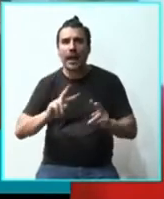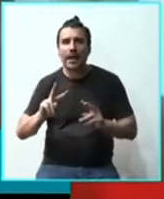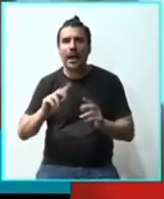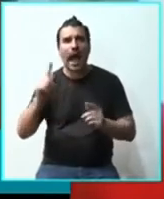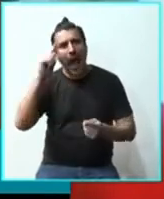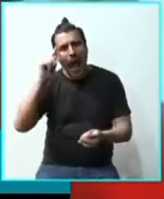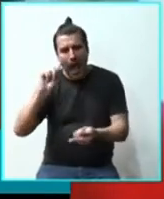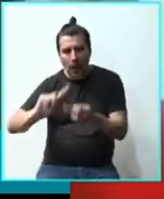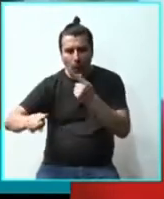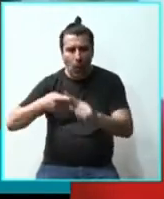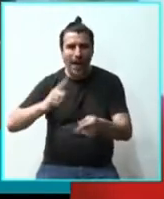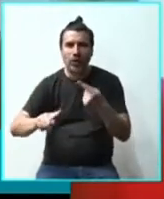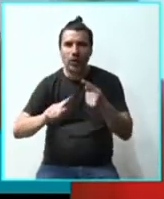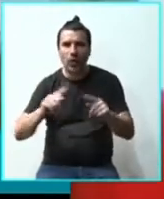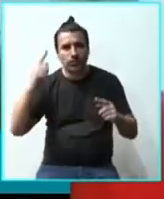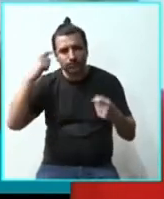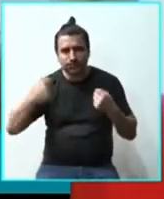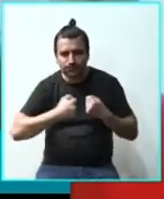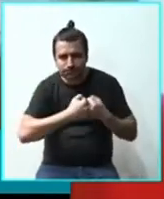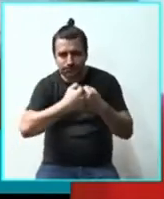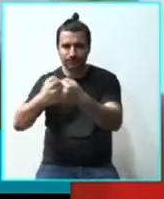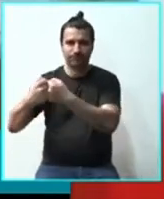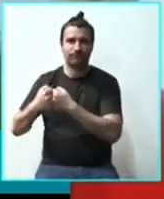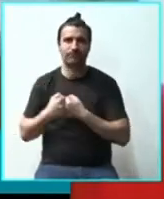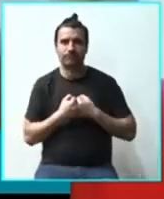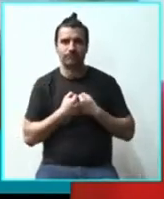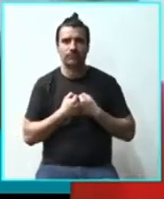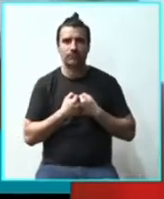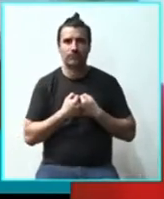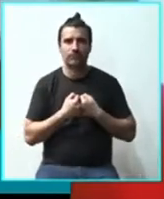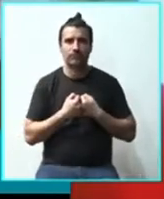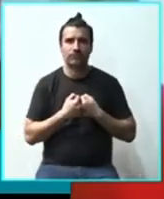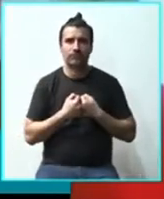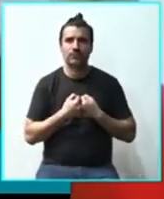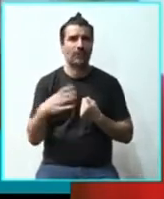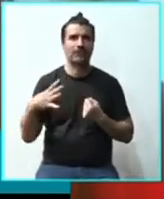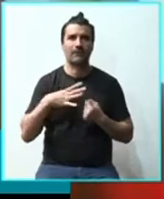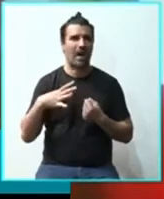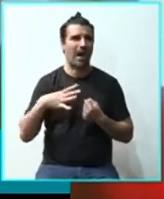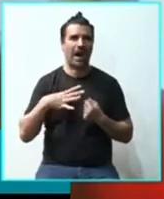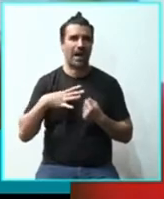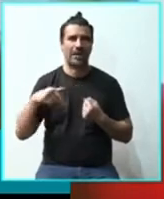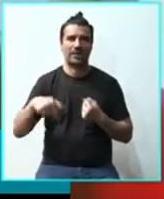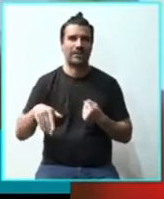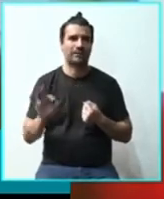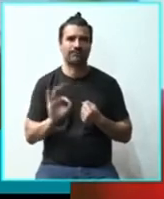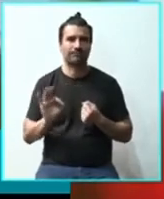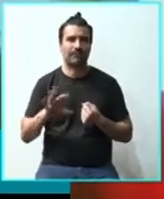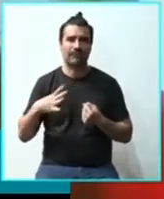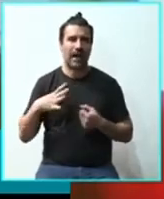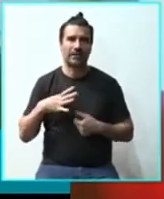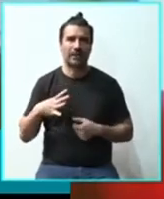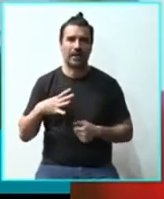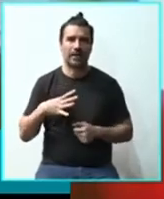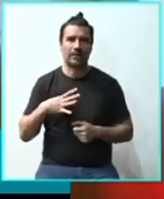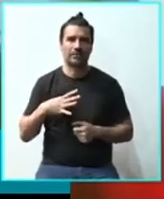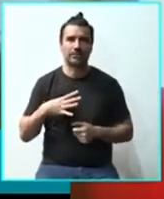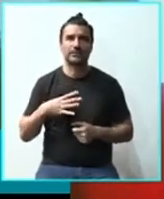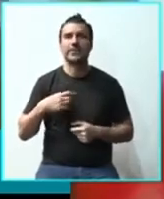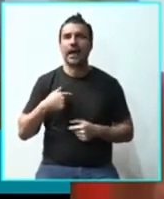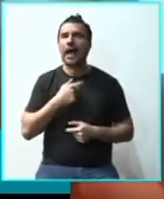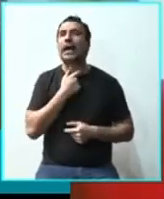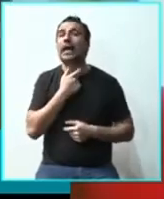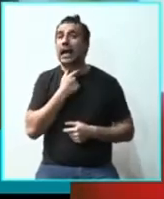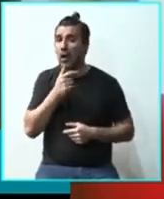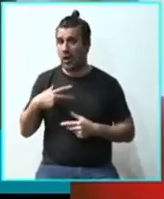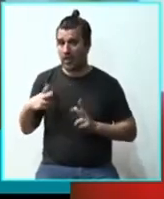poder construir. No hemos podido en esta oportunidad. Ahora, lo que sí les quiero decir es